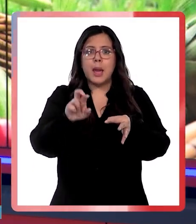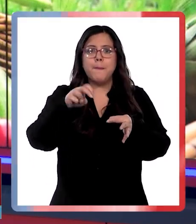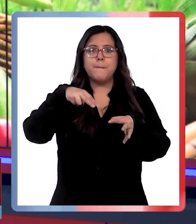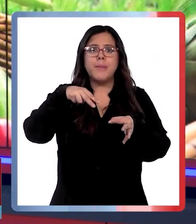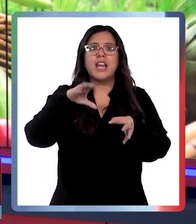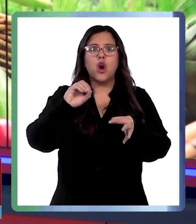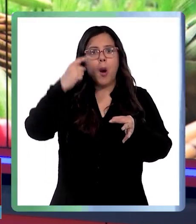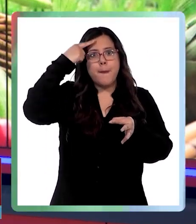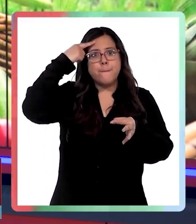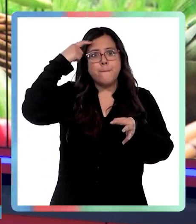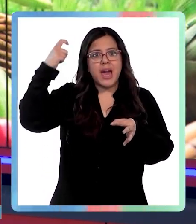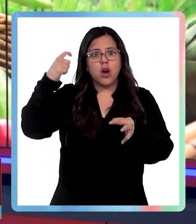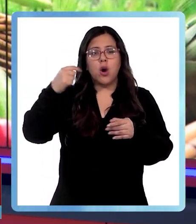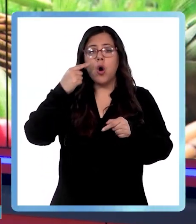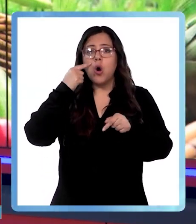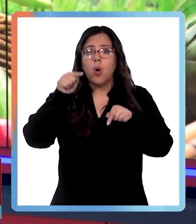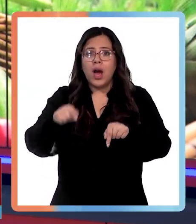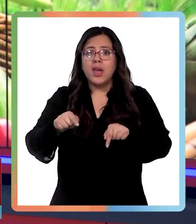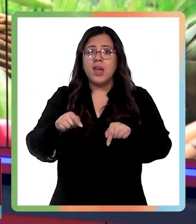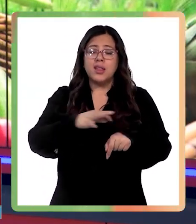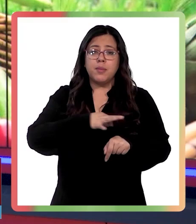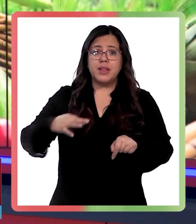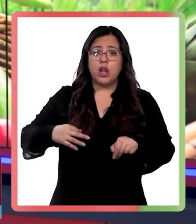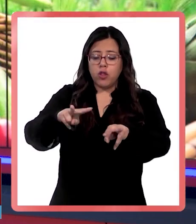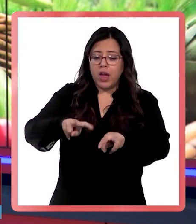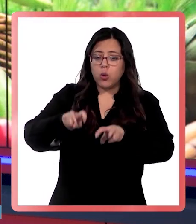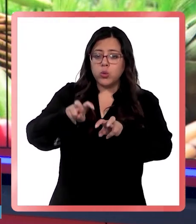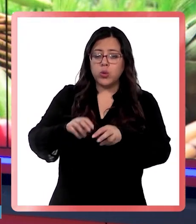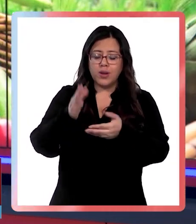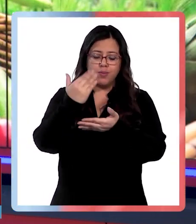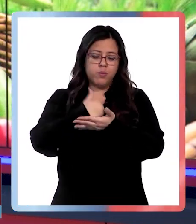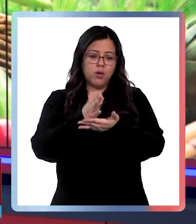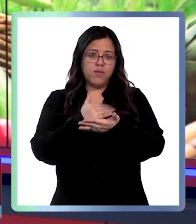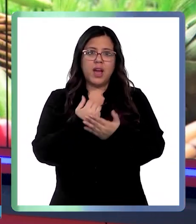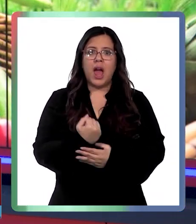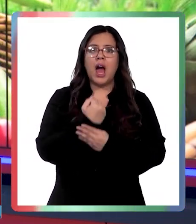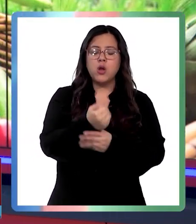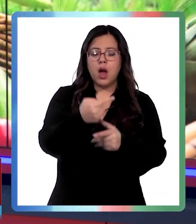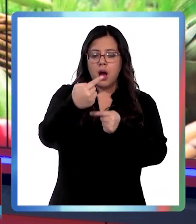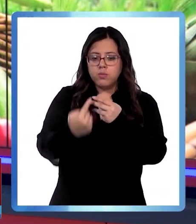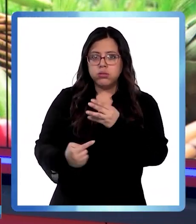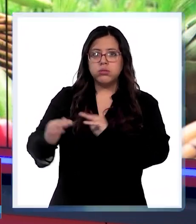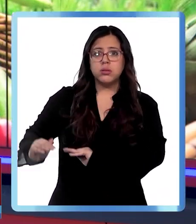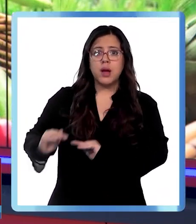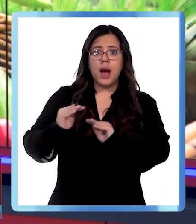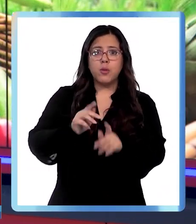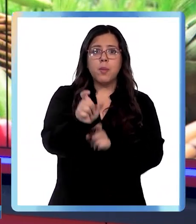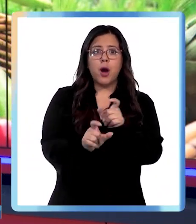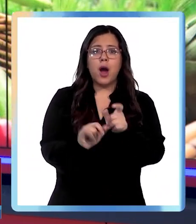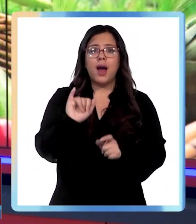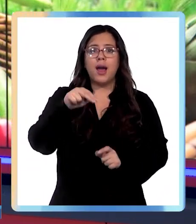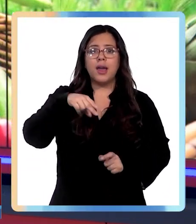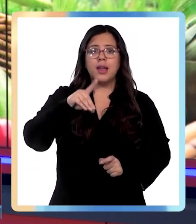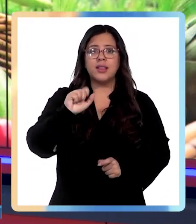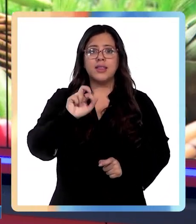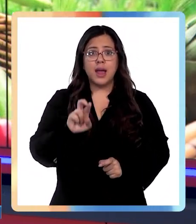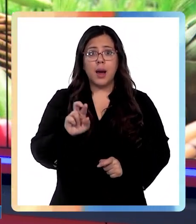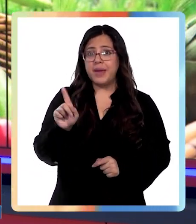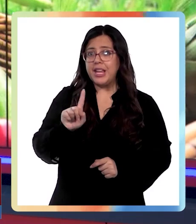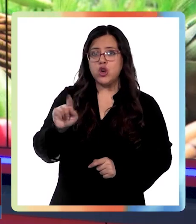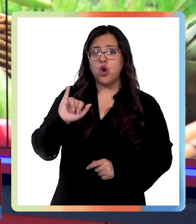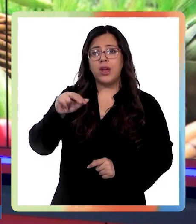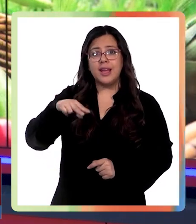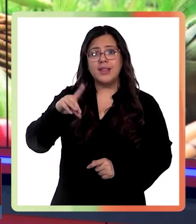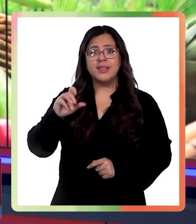de Agricultura se han dispuesto diferentes herramientas de ayuda. Desde el Ministerio detallaron que los apoyos a usuarios INDAP y no INDAP,